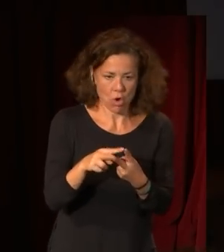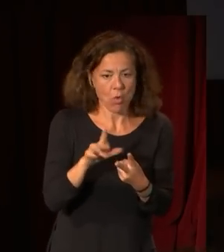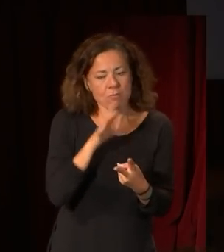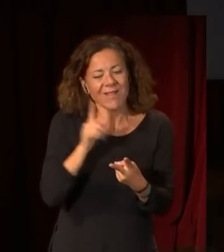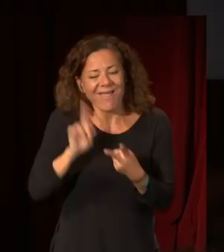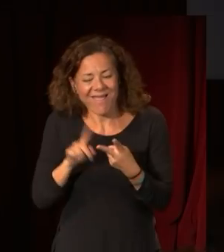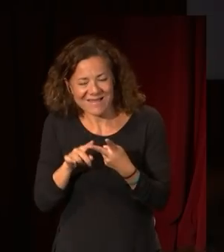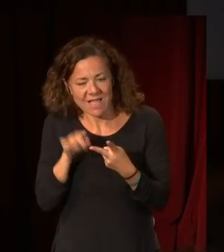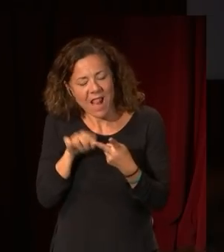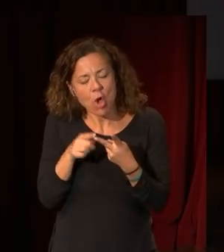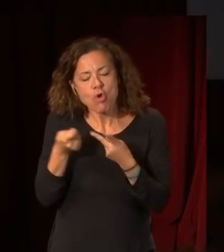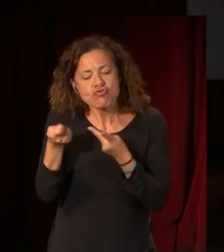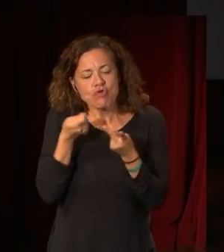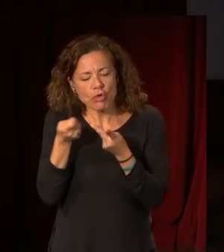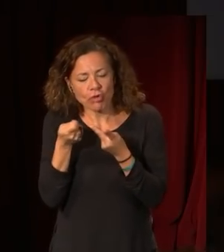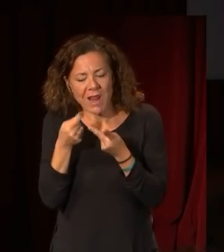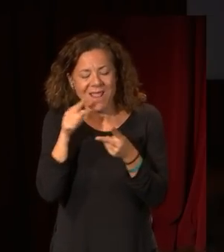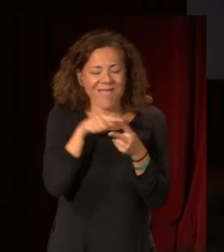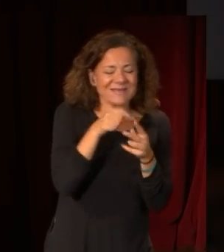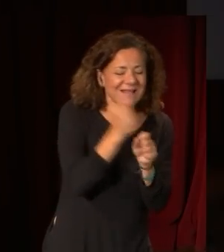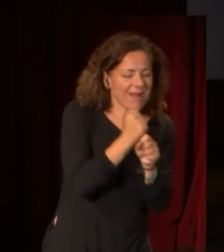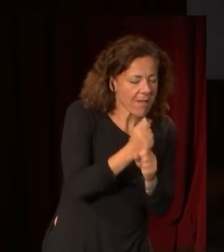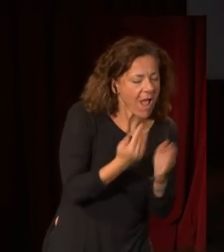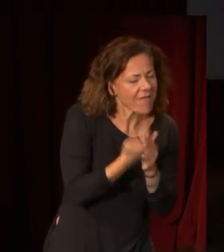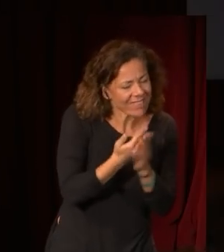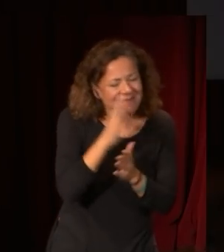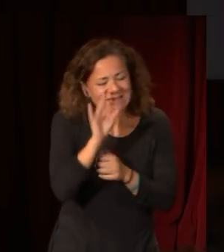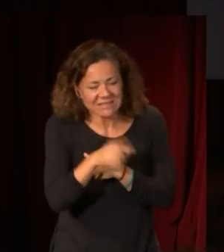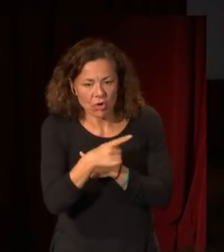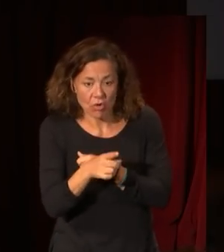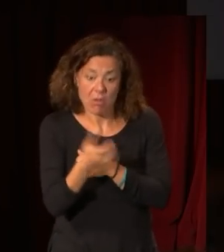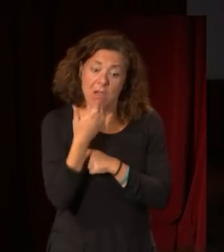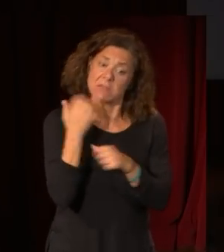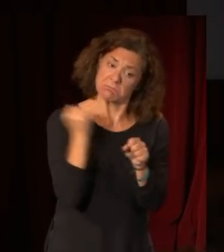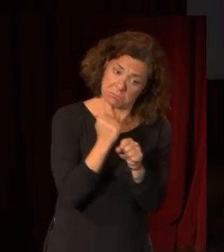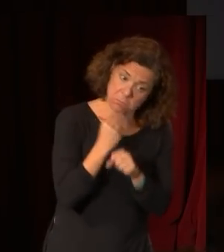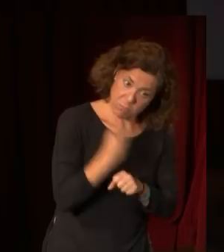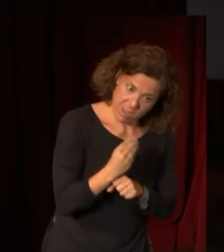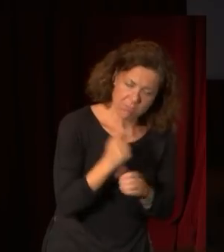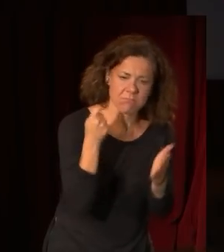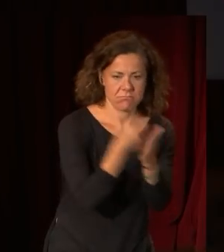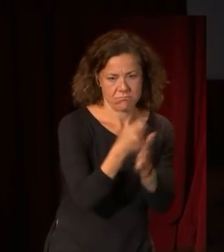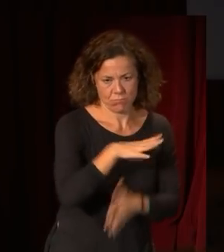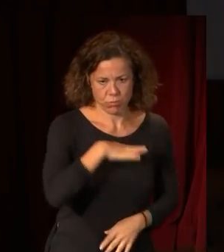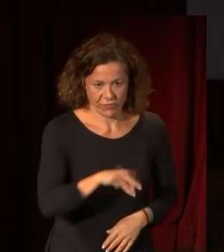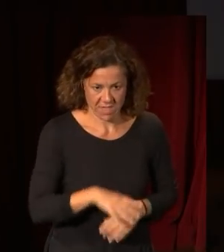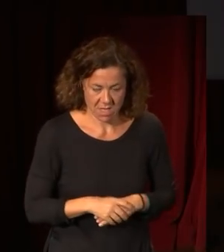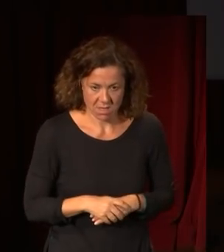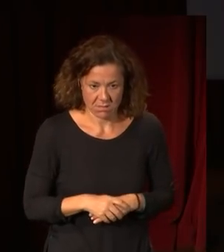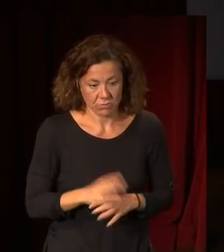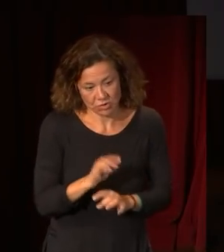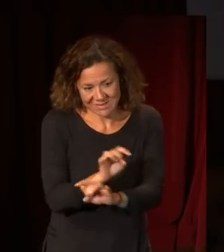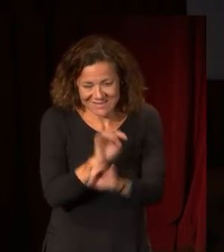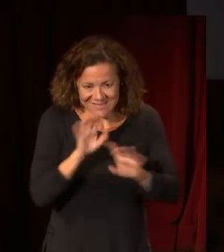los días que tenía que trabajar bermejo si trabajaba y en función de si trabajaba pagarle o sea que es